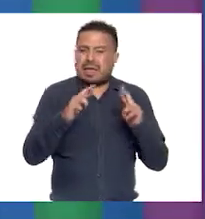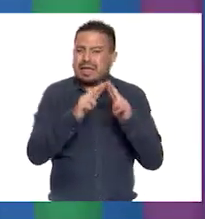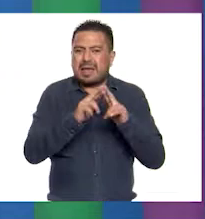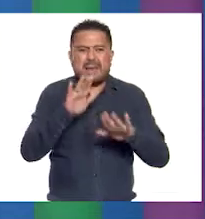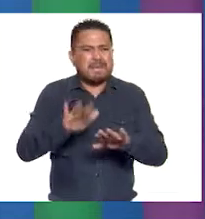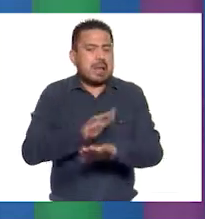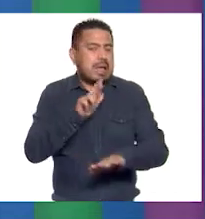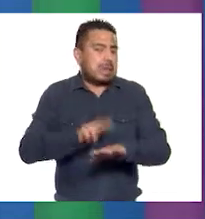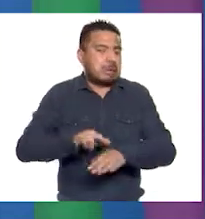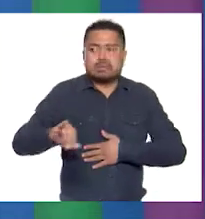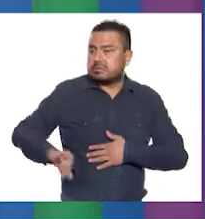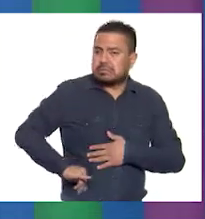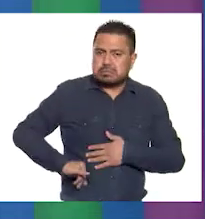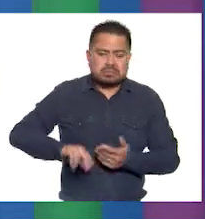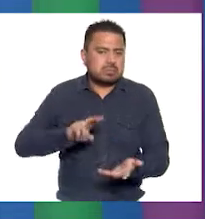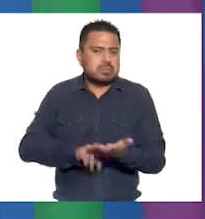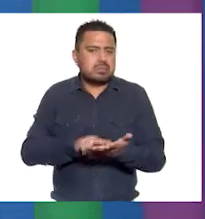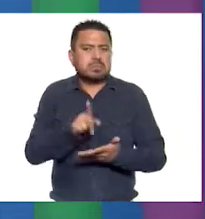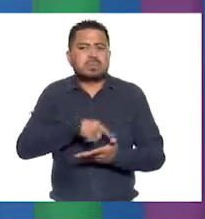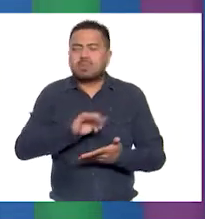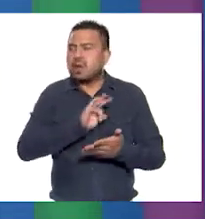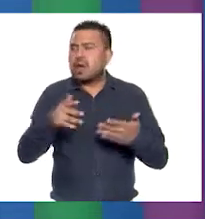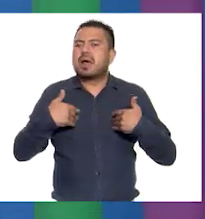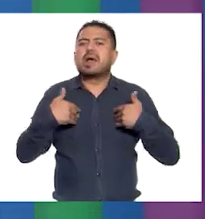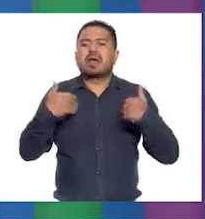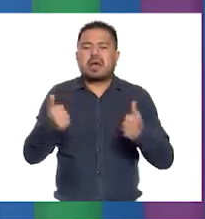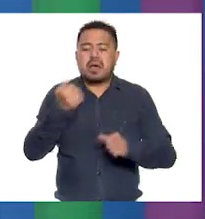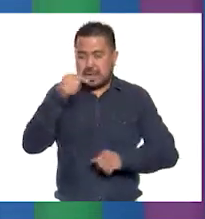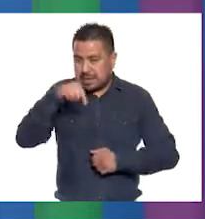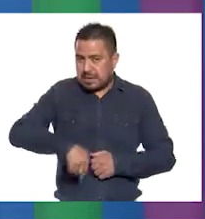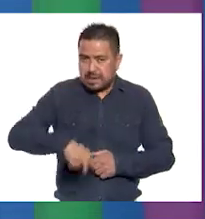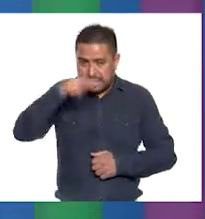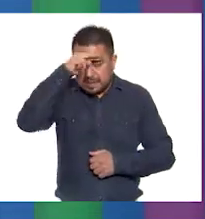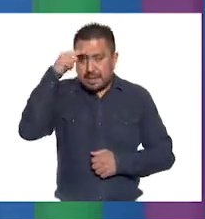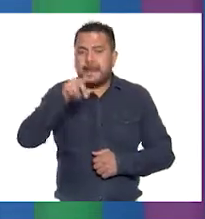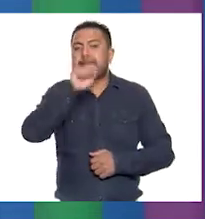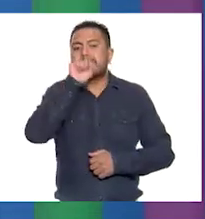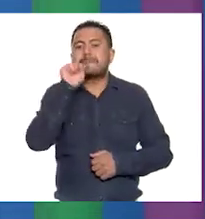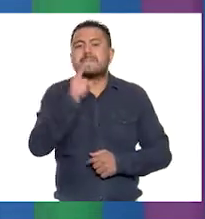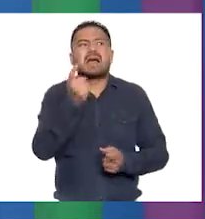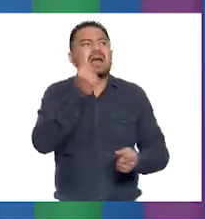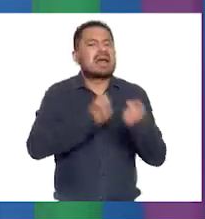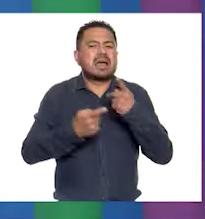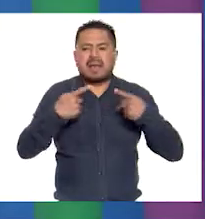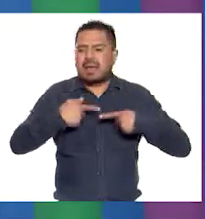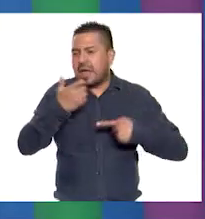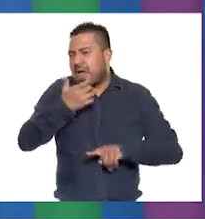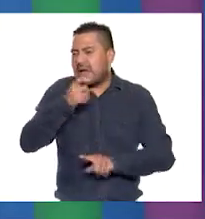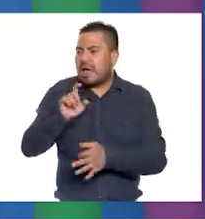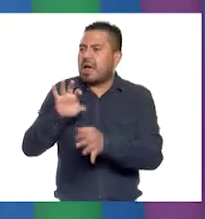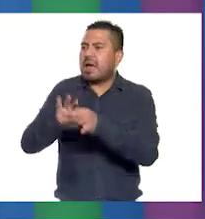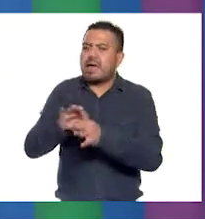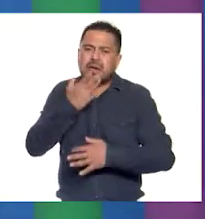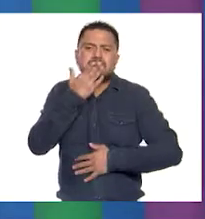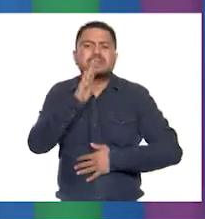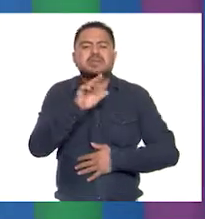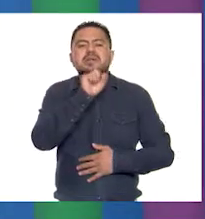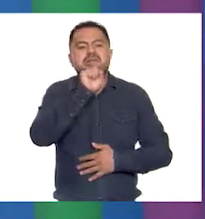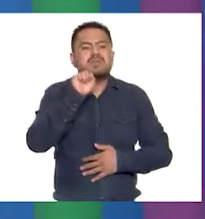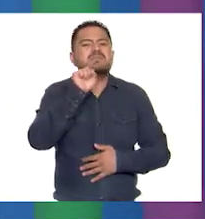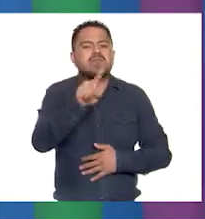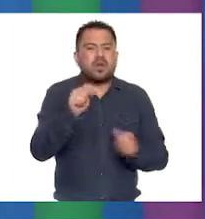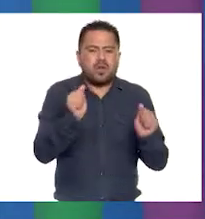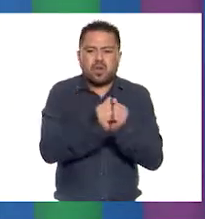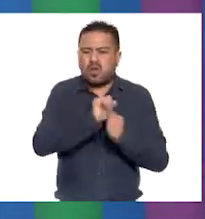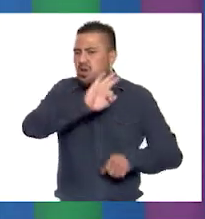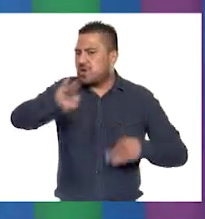muy interesante que vale la pena comprender. Aquí en México también hay personas practicantes del Islam, y al igual que con